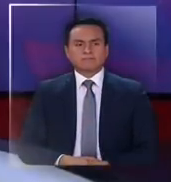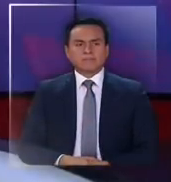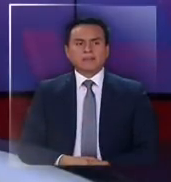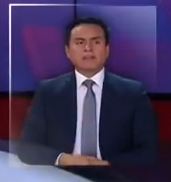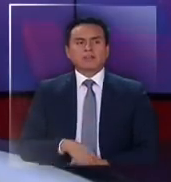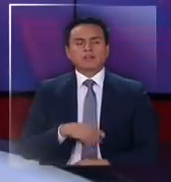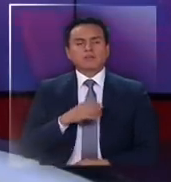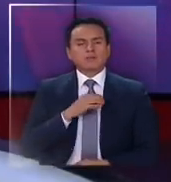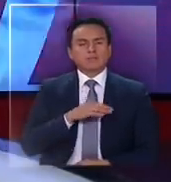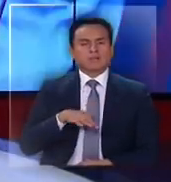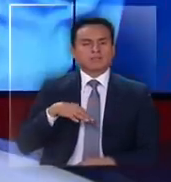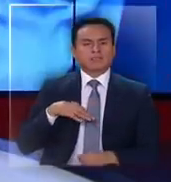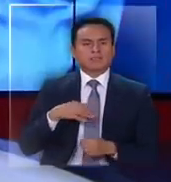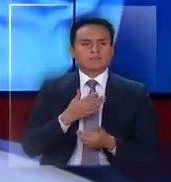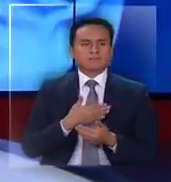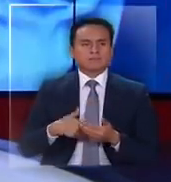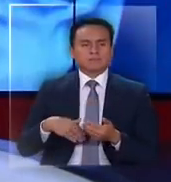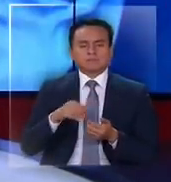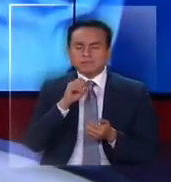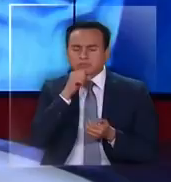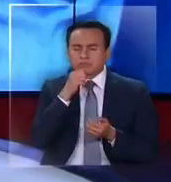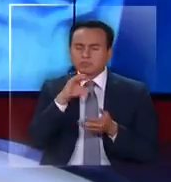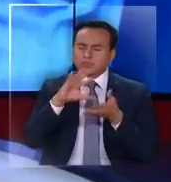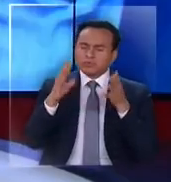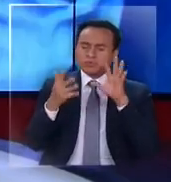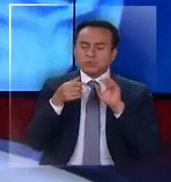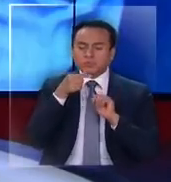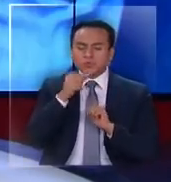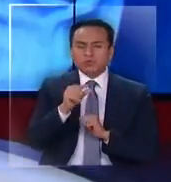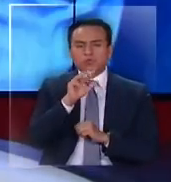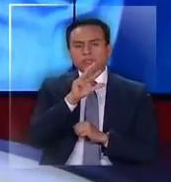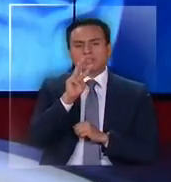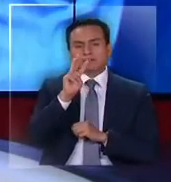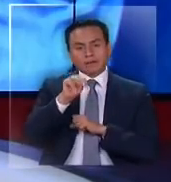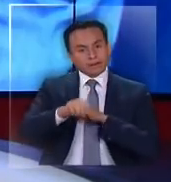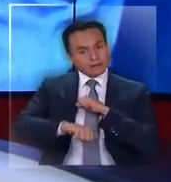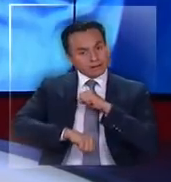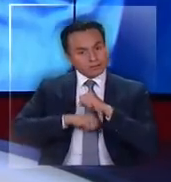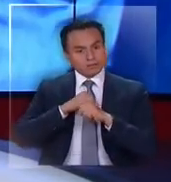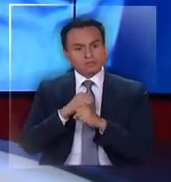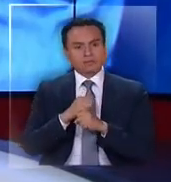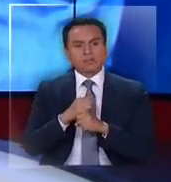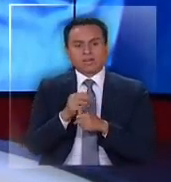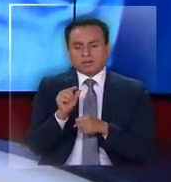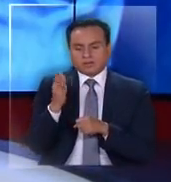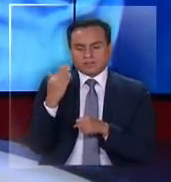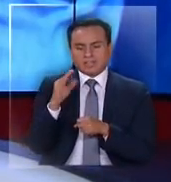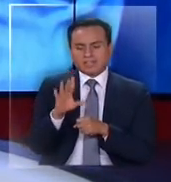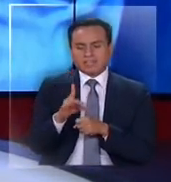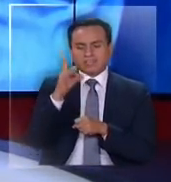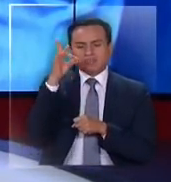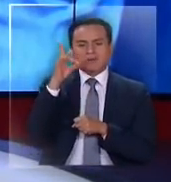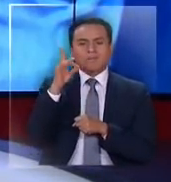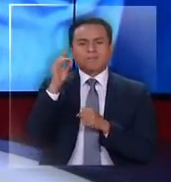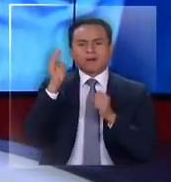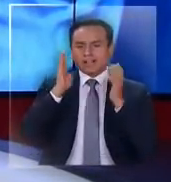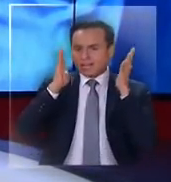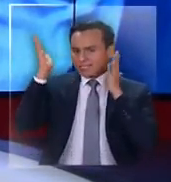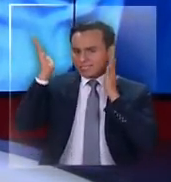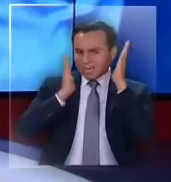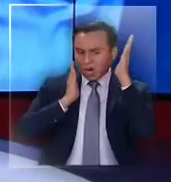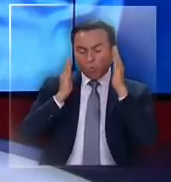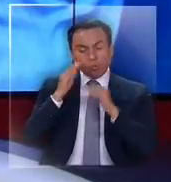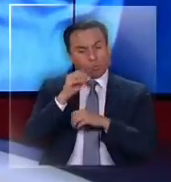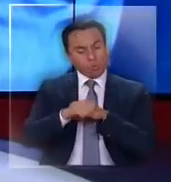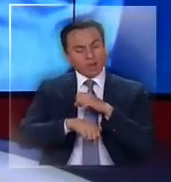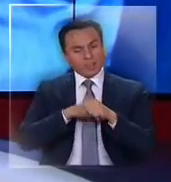El gobernante más longevo del mundo está a punto de cumplir 93 años y acaba de ser elegido en Malasia. Sorprendente, ¿verdad? A